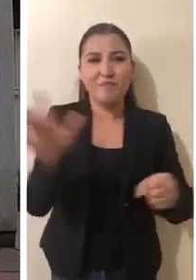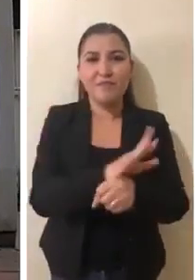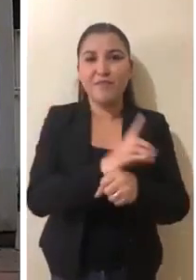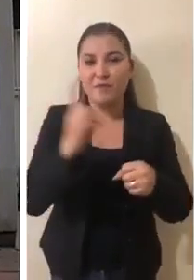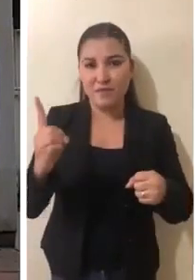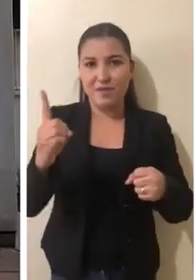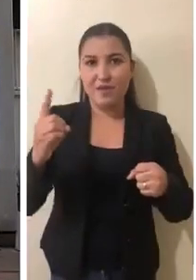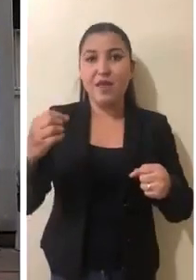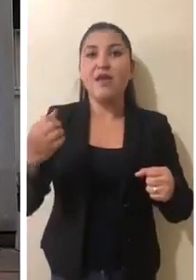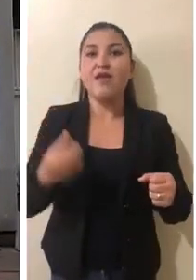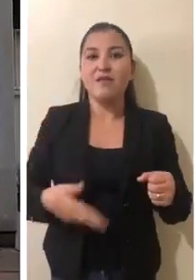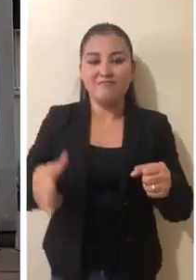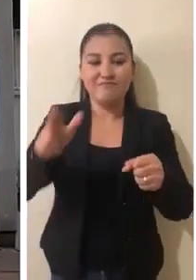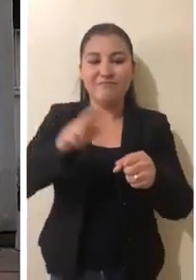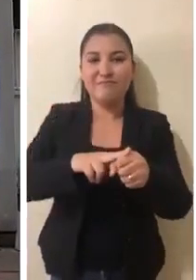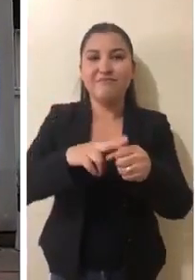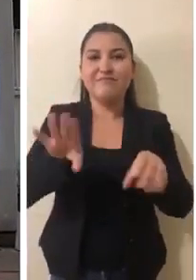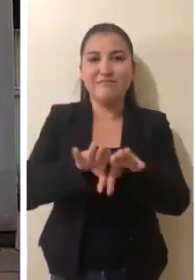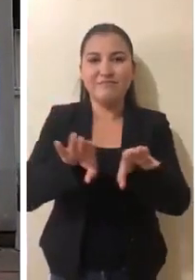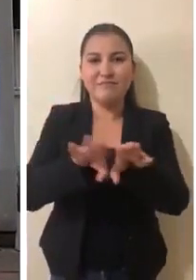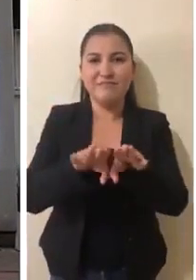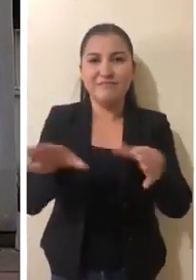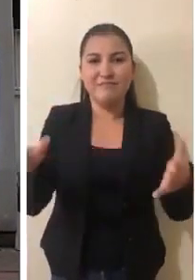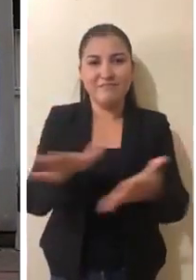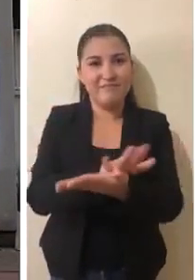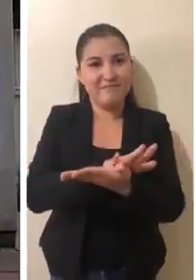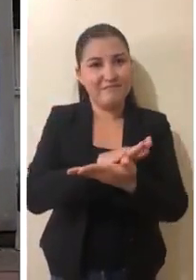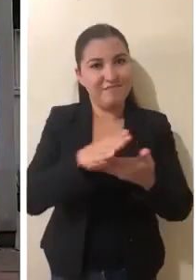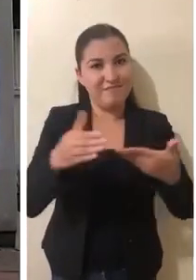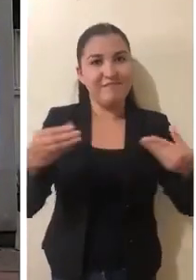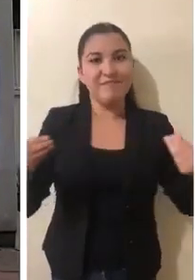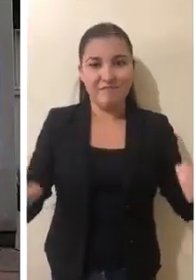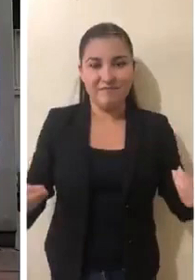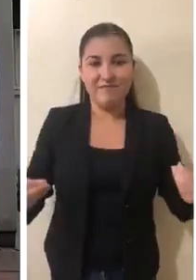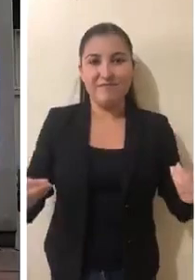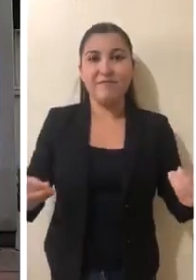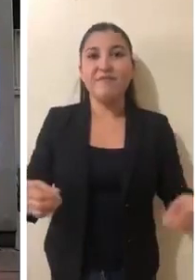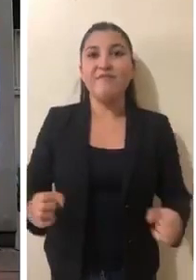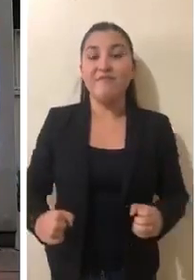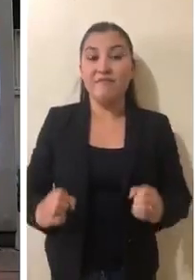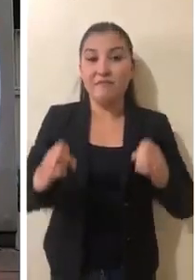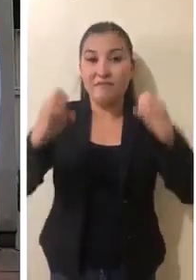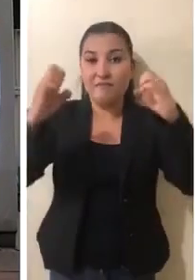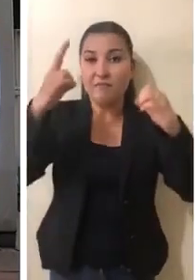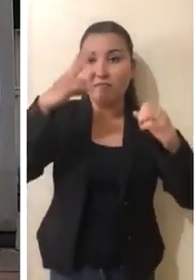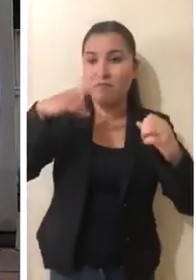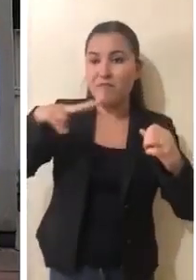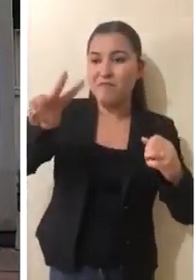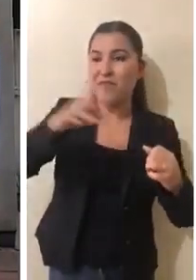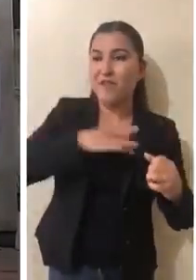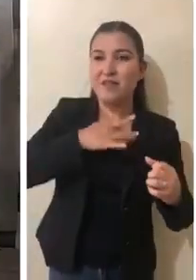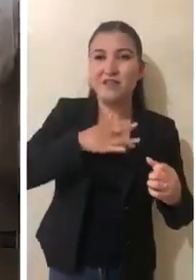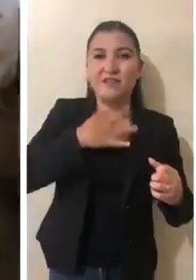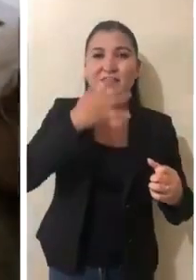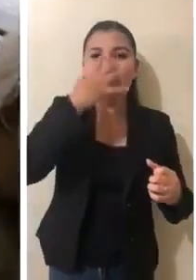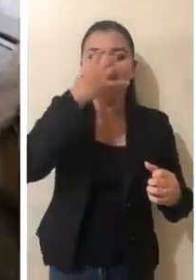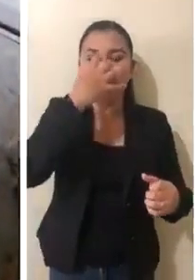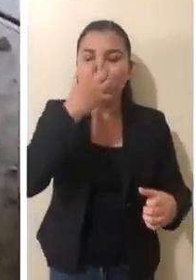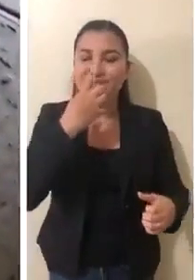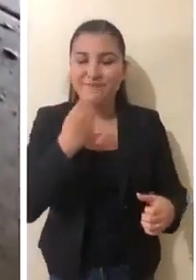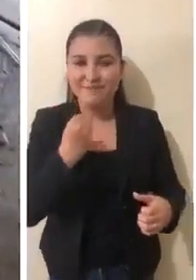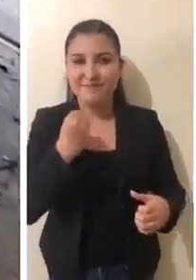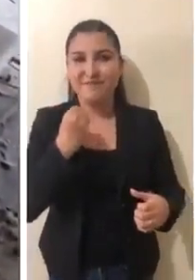con nuestra capacidad hospitalaria en ruinas. Es una pena este